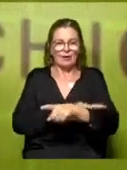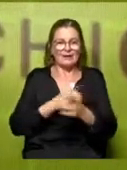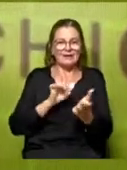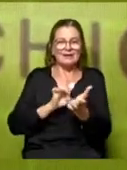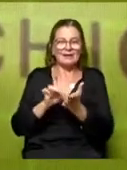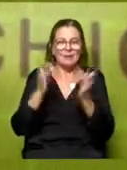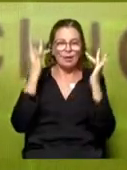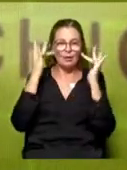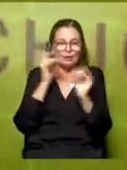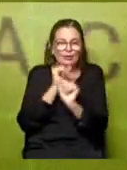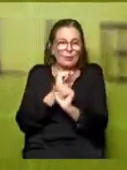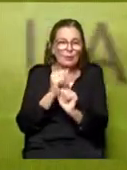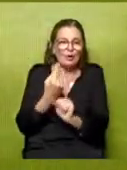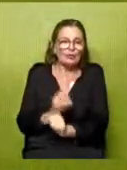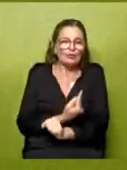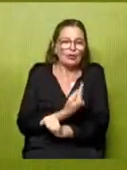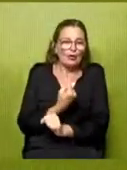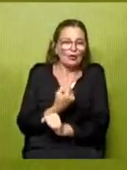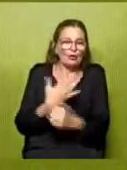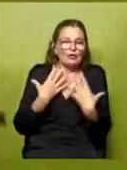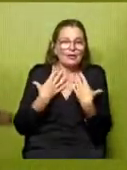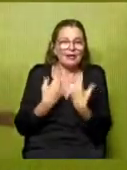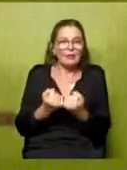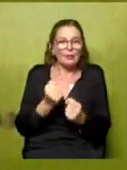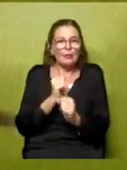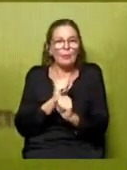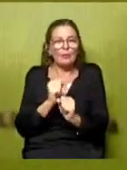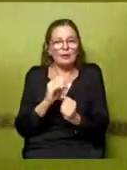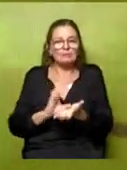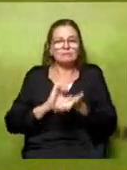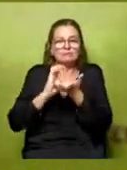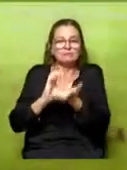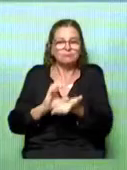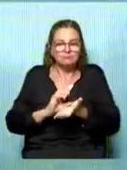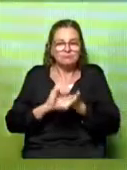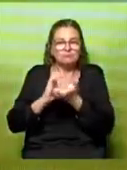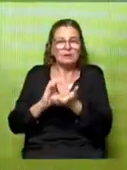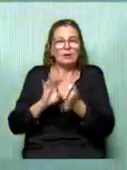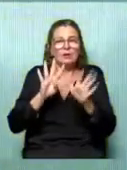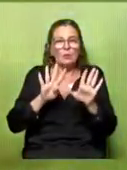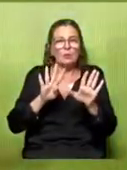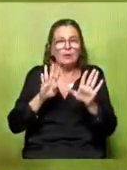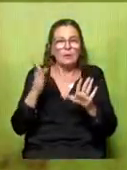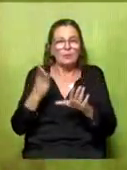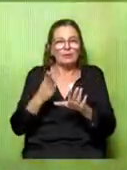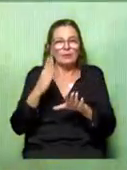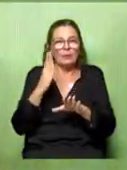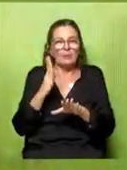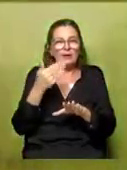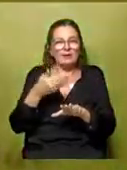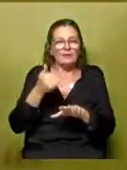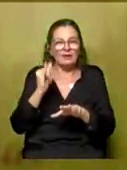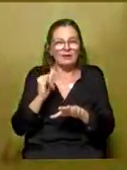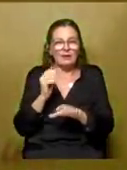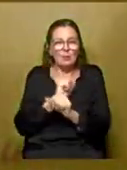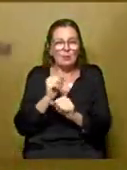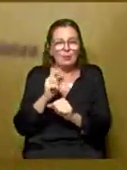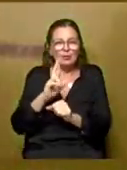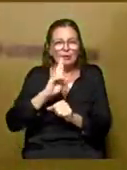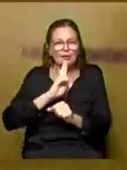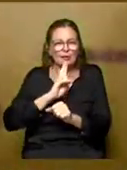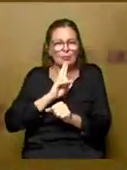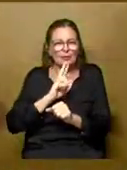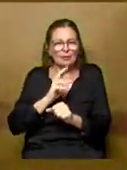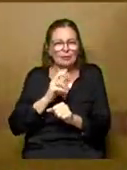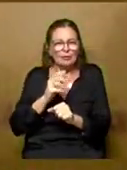no puede. El sistema de salud, no podemos seguir invirtiendo casi 9 y pico% del PBI, no podamos resolver temas de